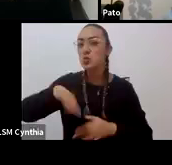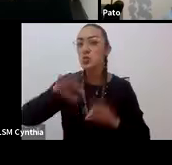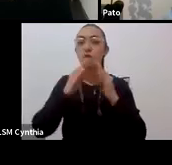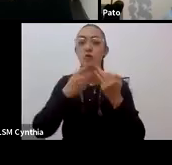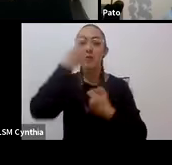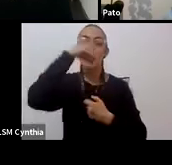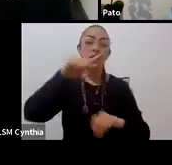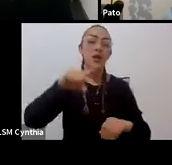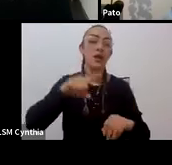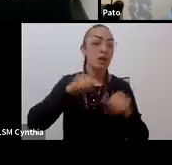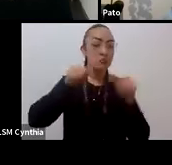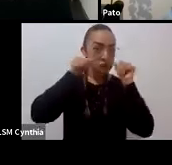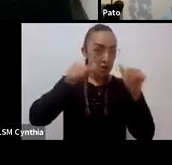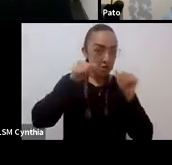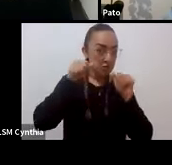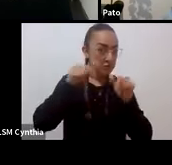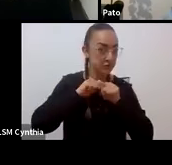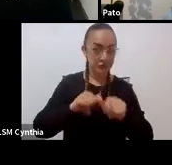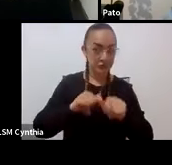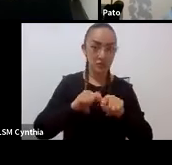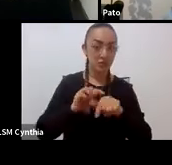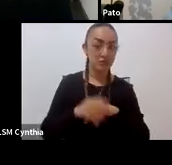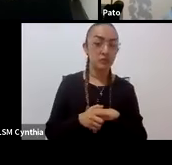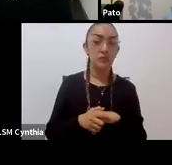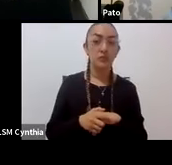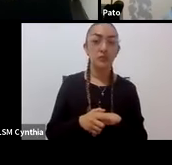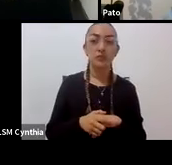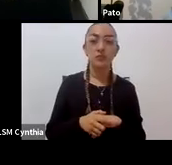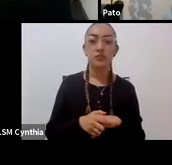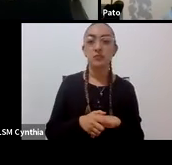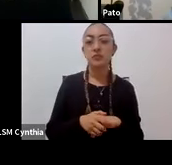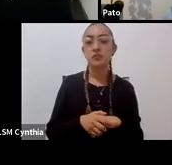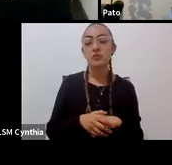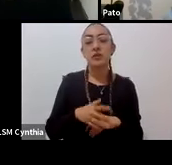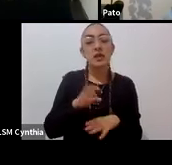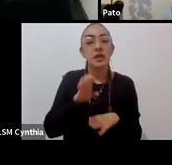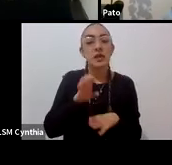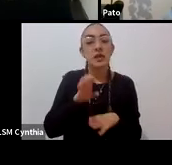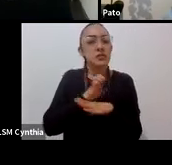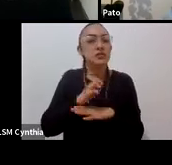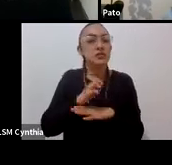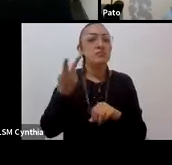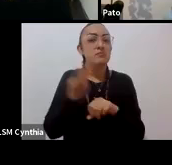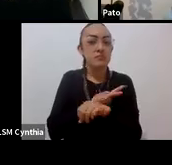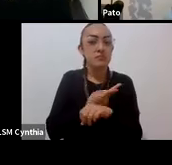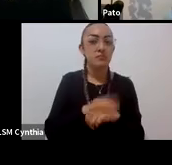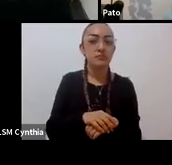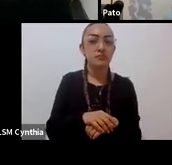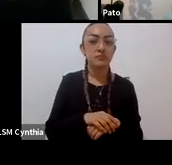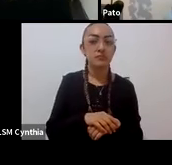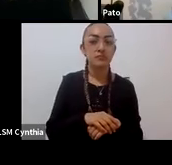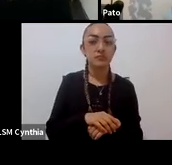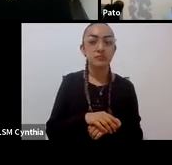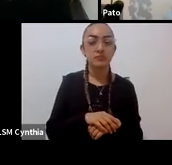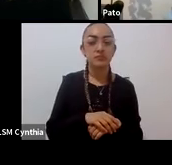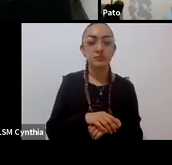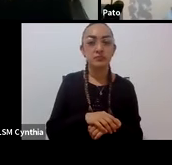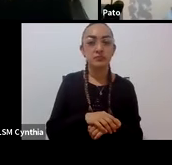baja de movilidad. Y ya lo que sucedió fue que es interesante el dato,